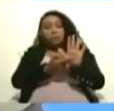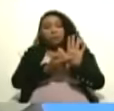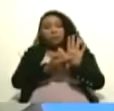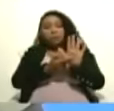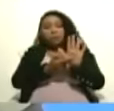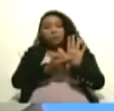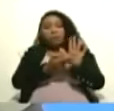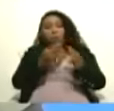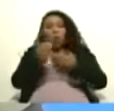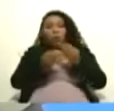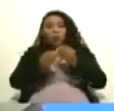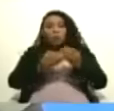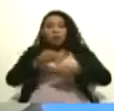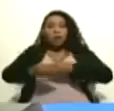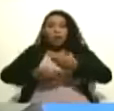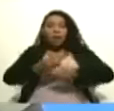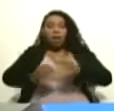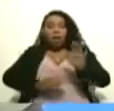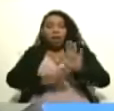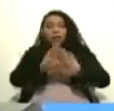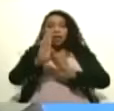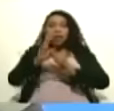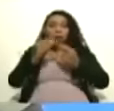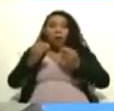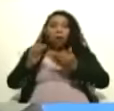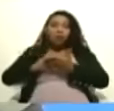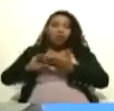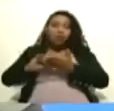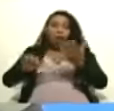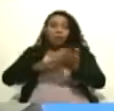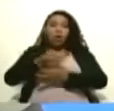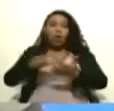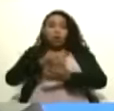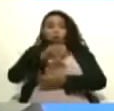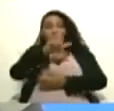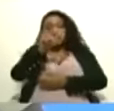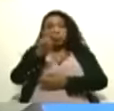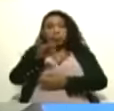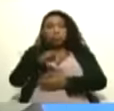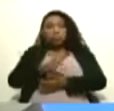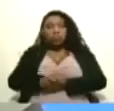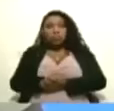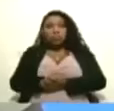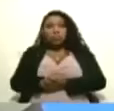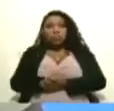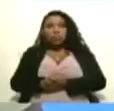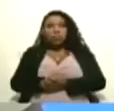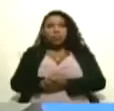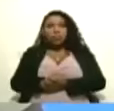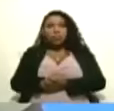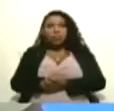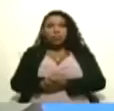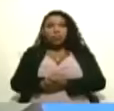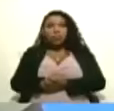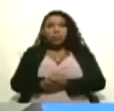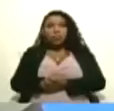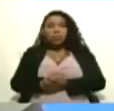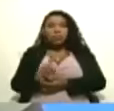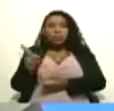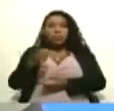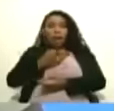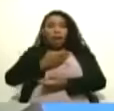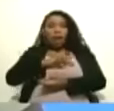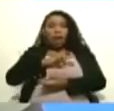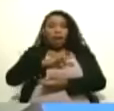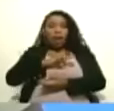desarrollo de nuestra guayana sequa Así que esa mentira